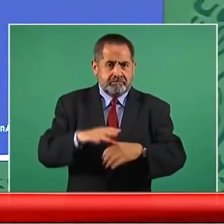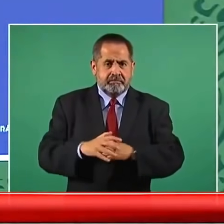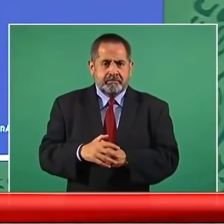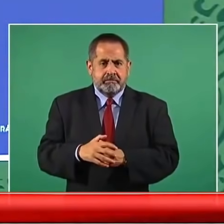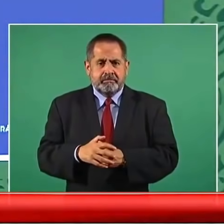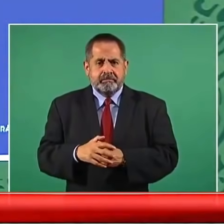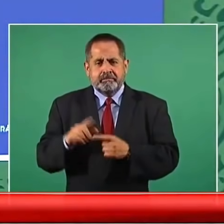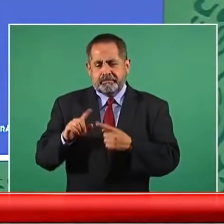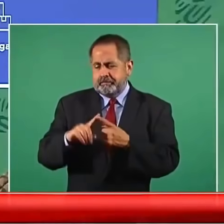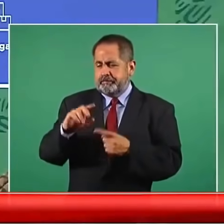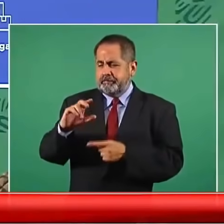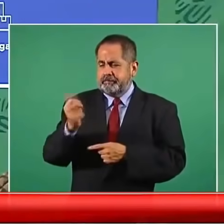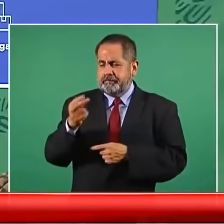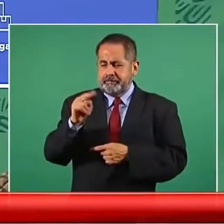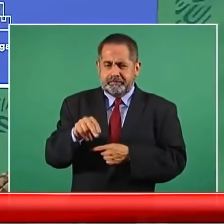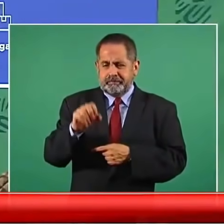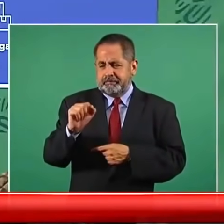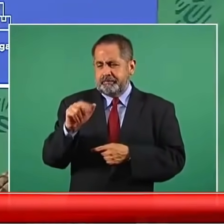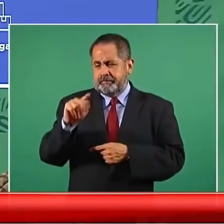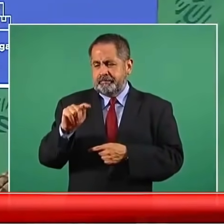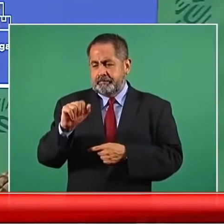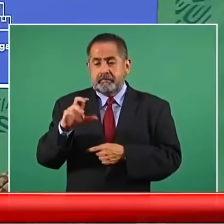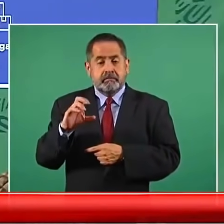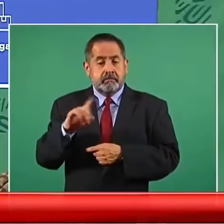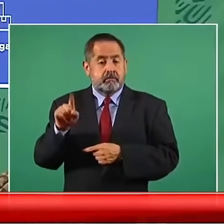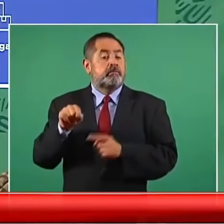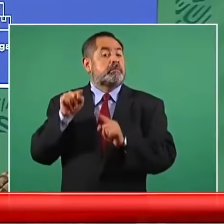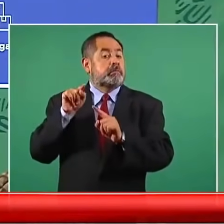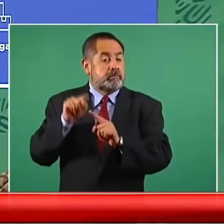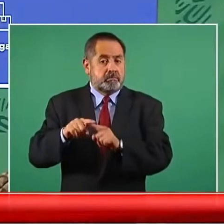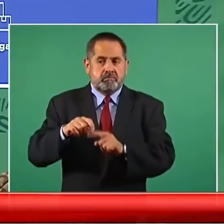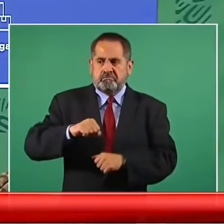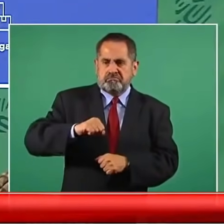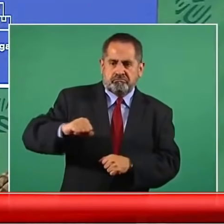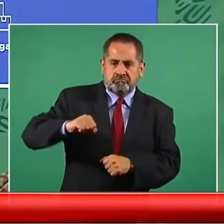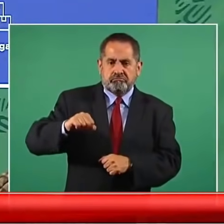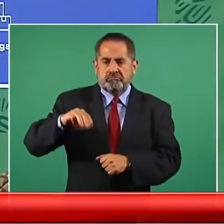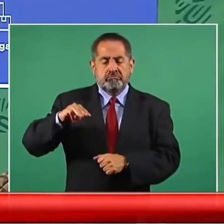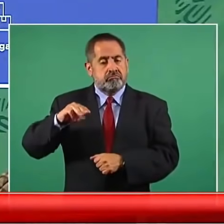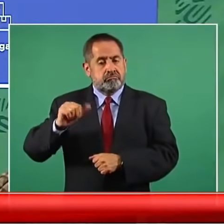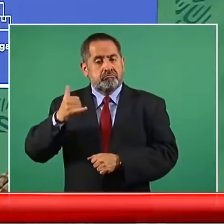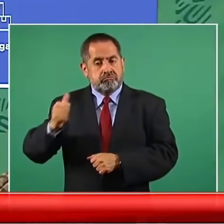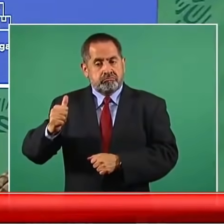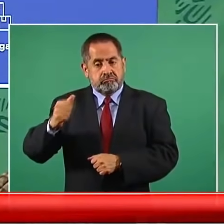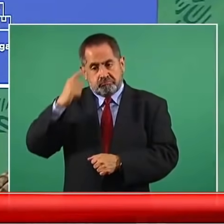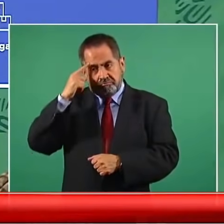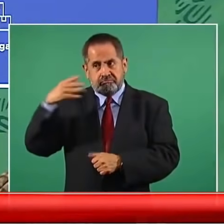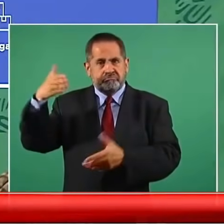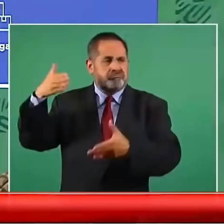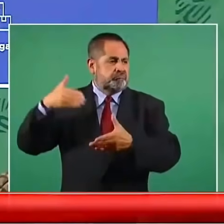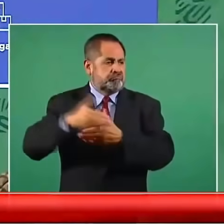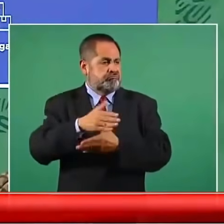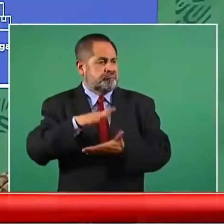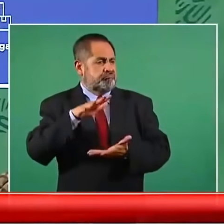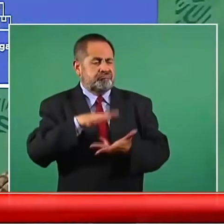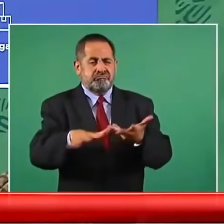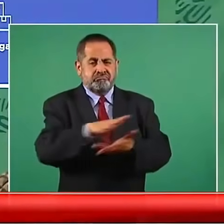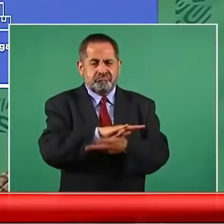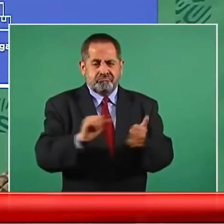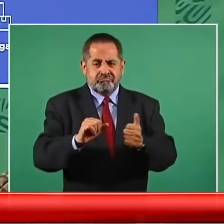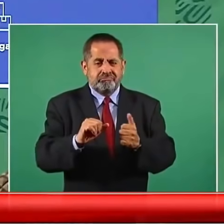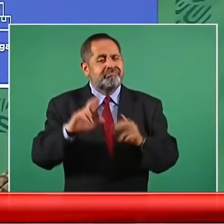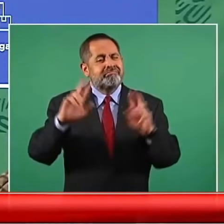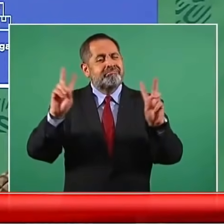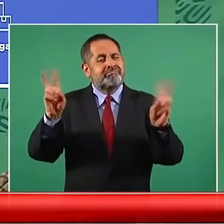Chan Santa Cruz, aquí fue la resistencia de los mayas, ante el exterminio de la